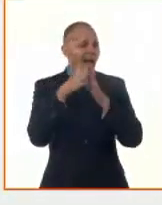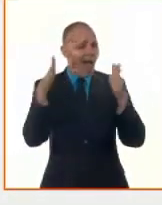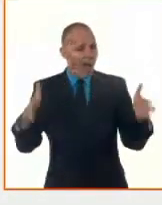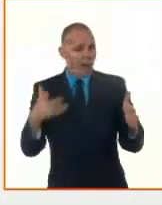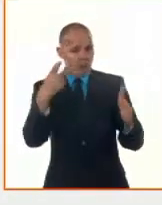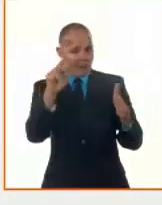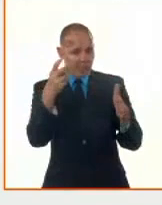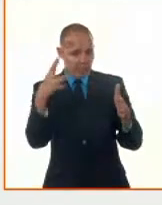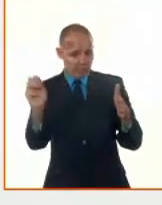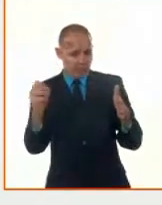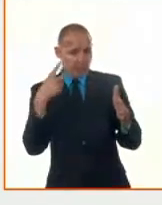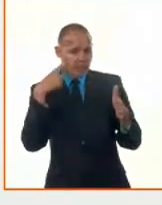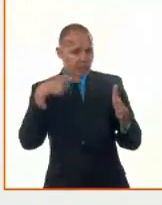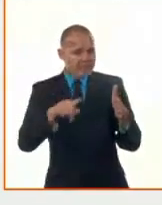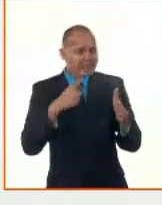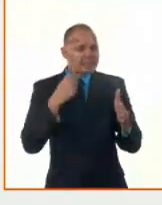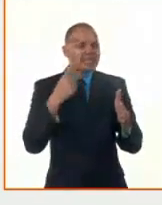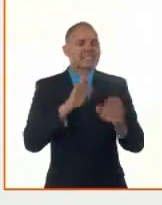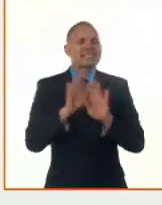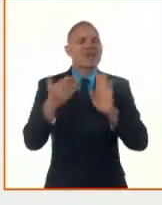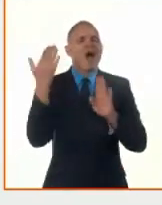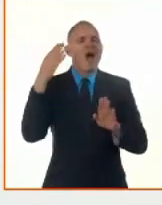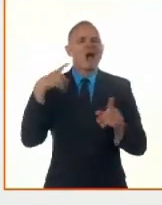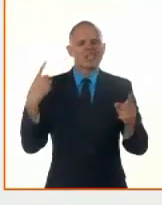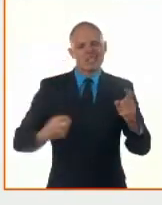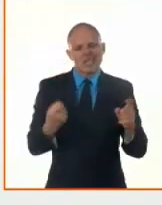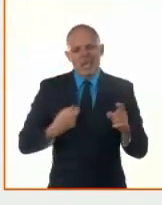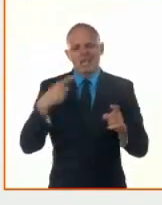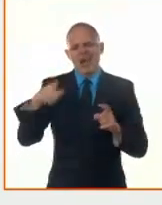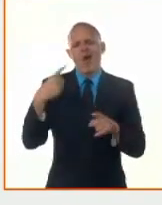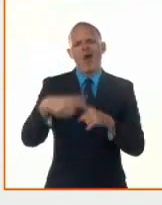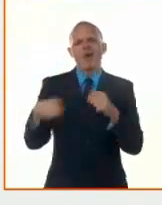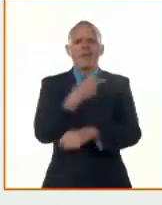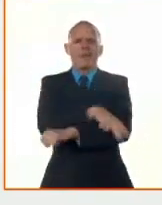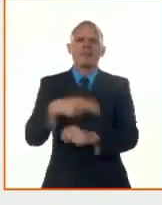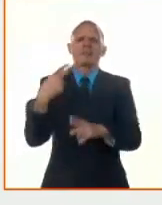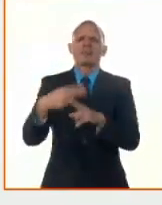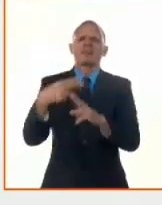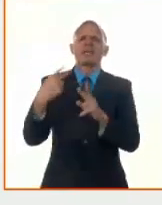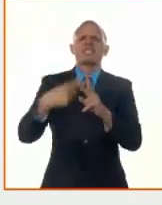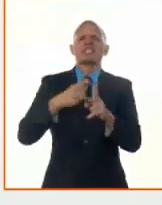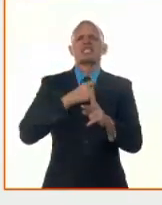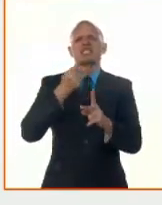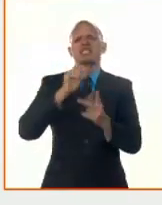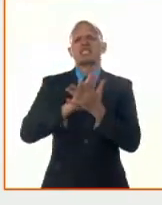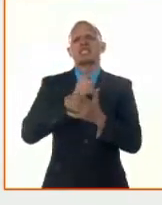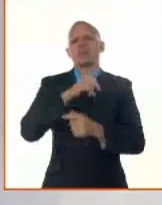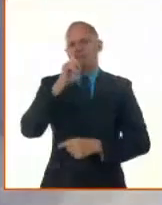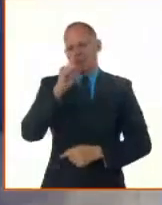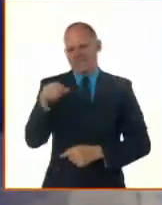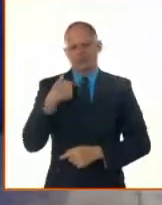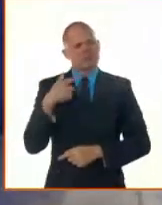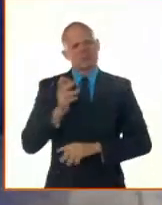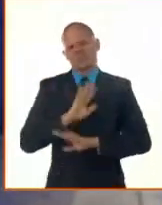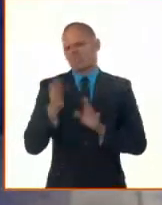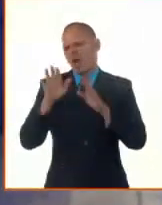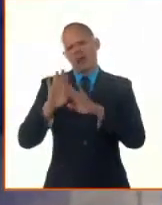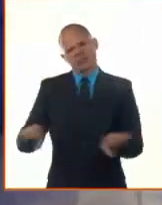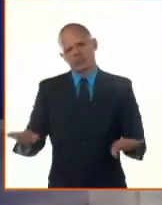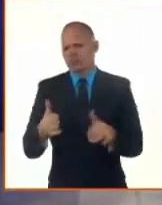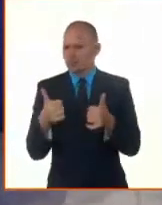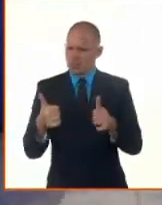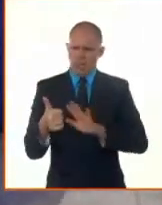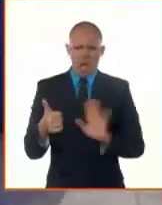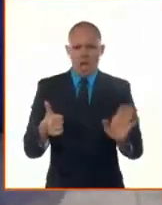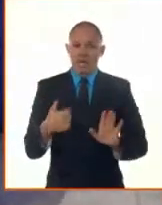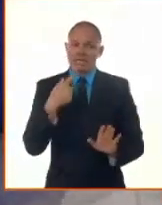necesitaba salir de la guerra en yemen Y entonces necesita para esto pues no tener una situación económica